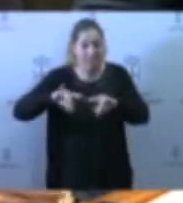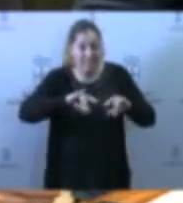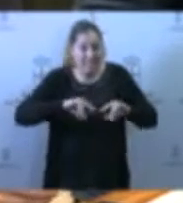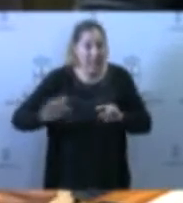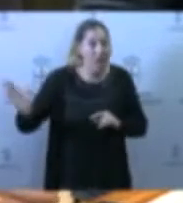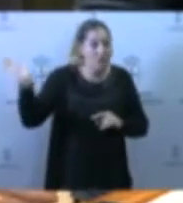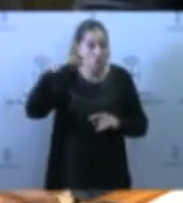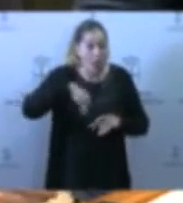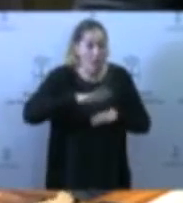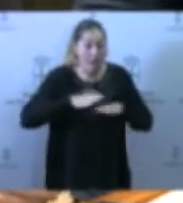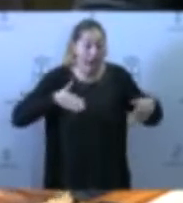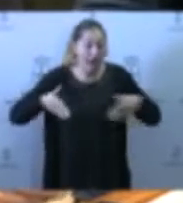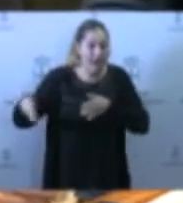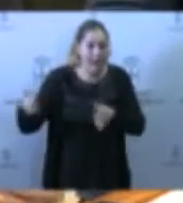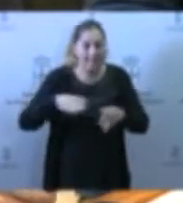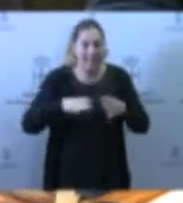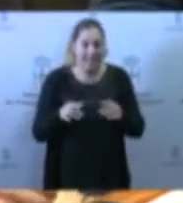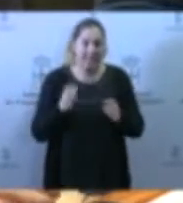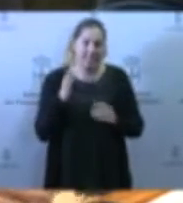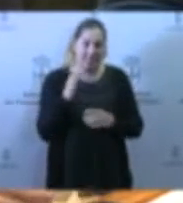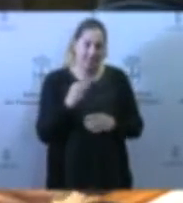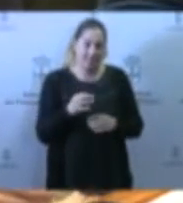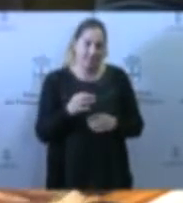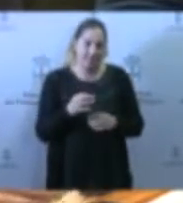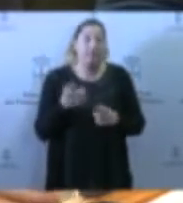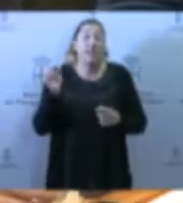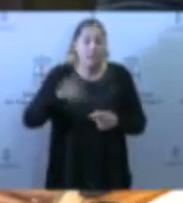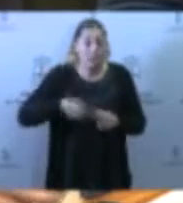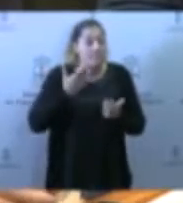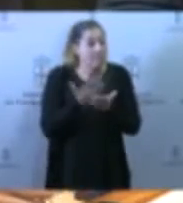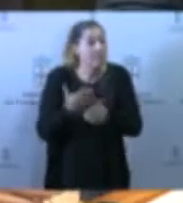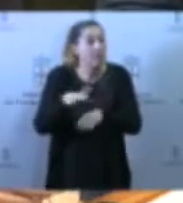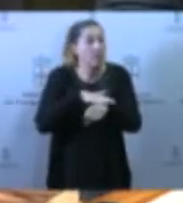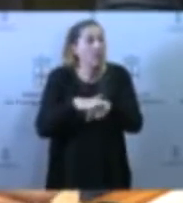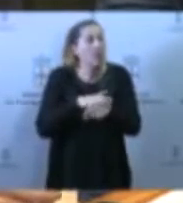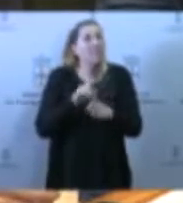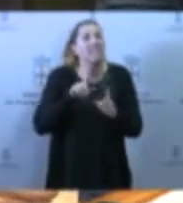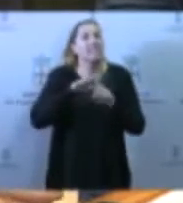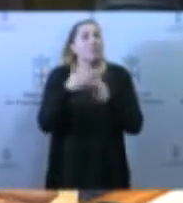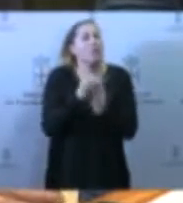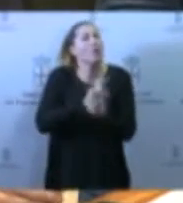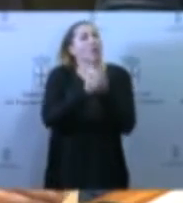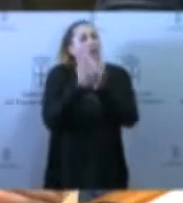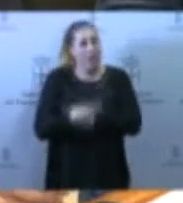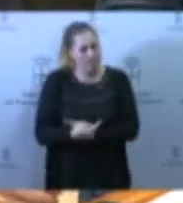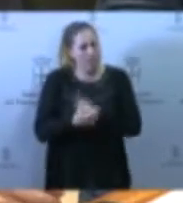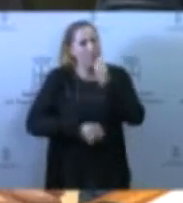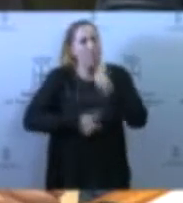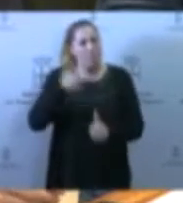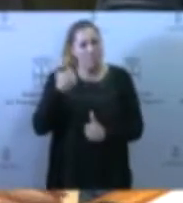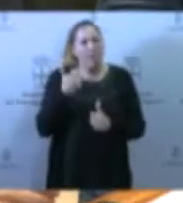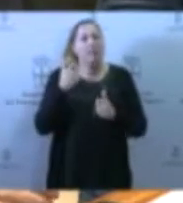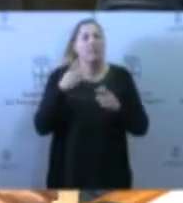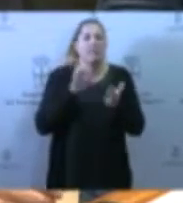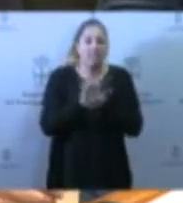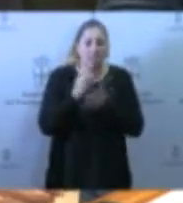carreteres. Llamamos también al su Gobierno a revertir esta situación, a cesar del desmantelamiento del servicio